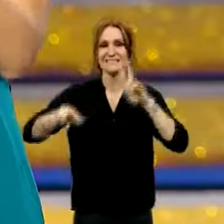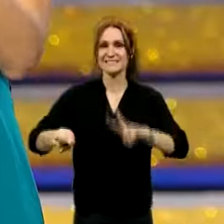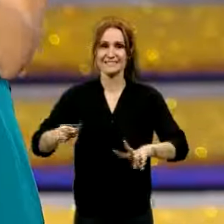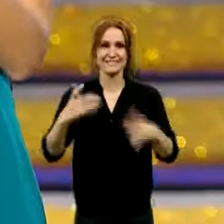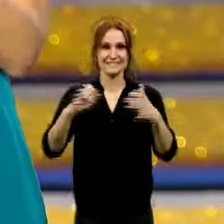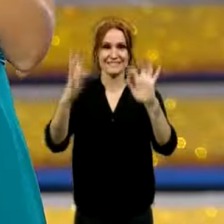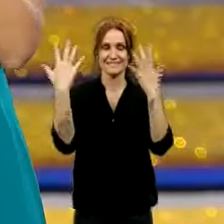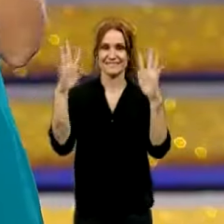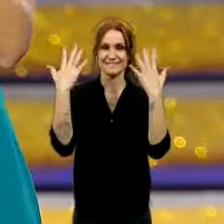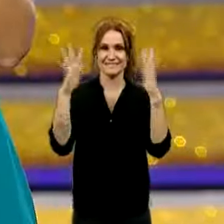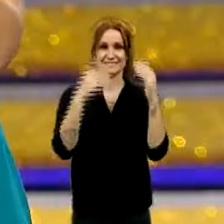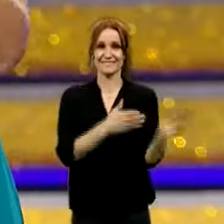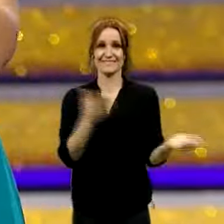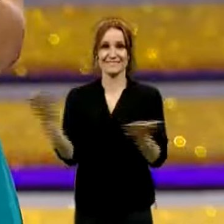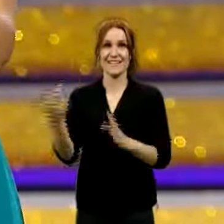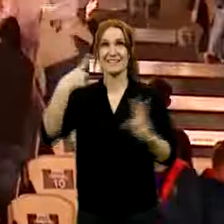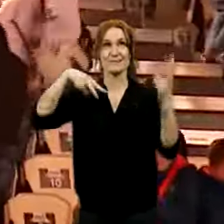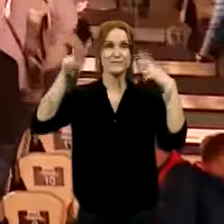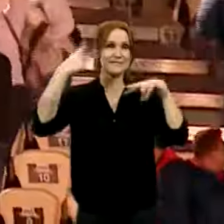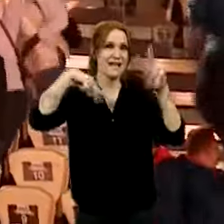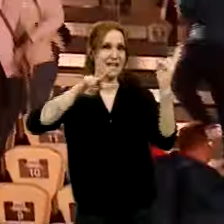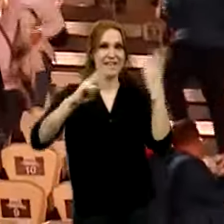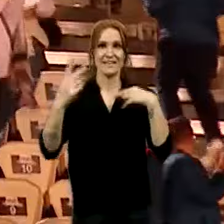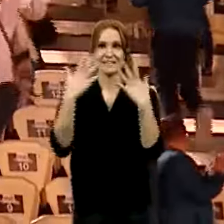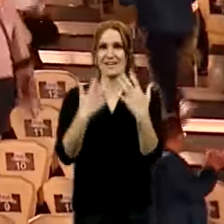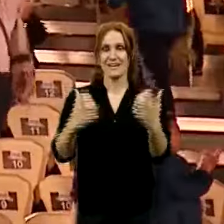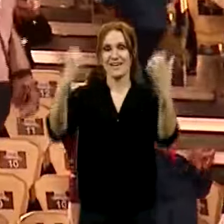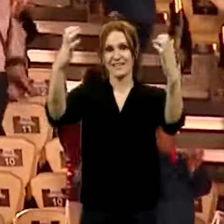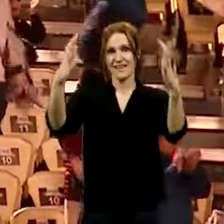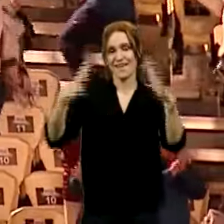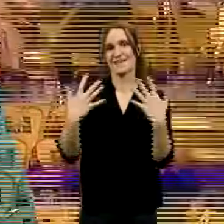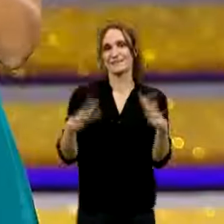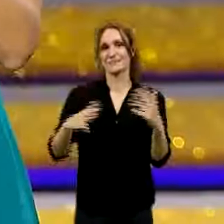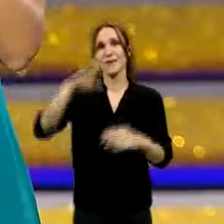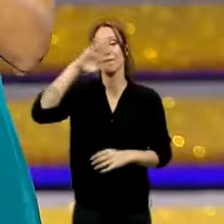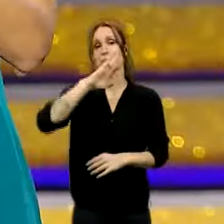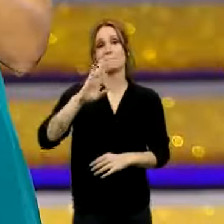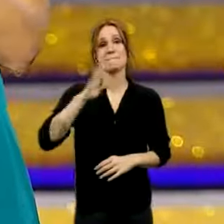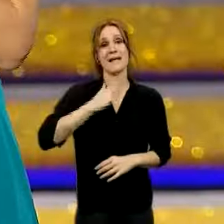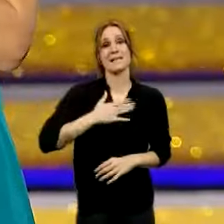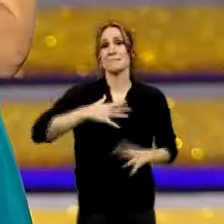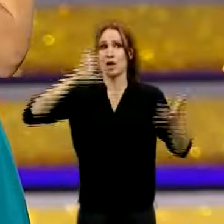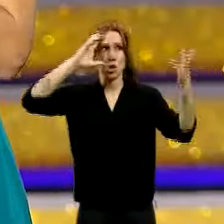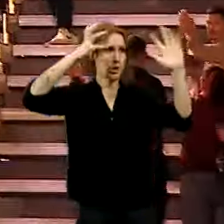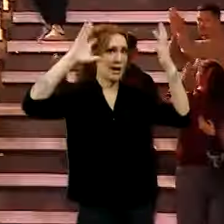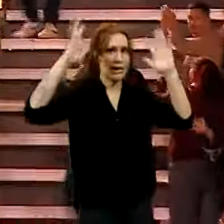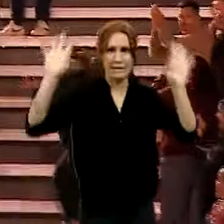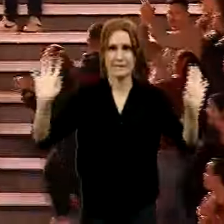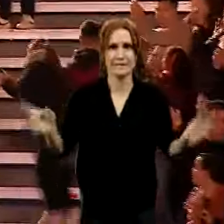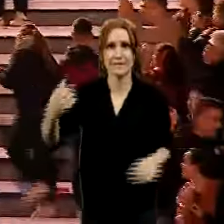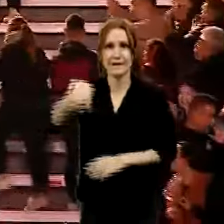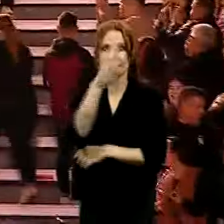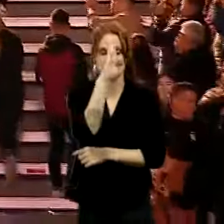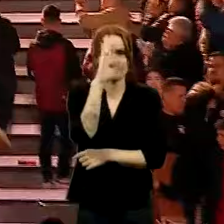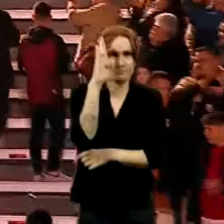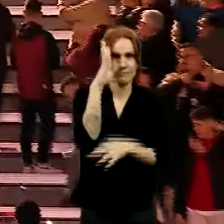Y ahí tan despistada, en esa grada. Madre mía, que se han vuelto locas, que estaban